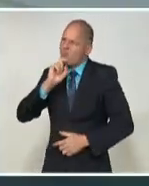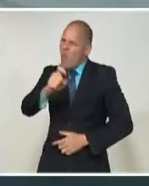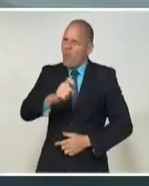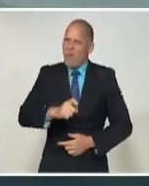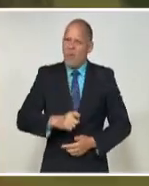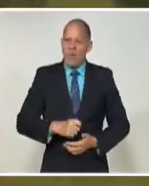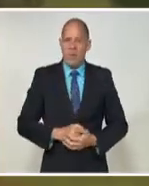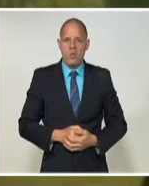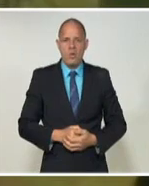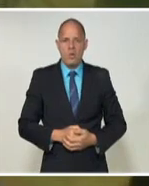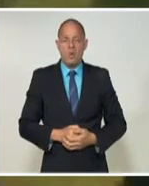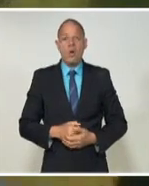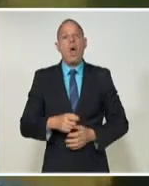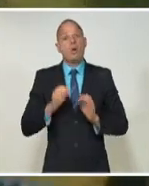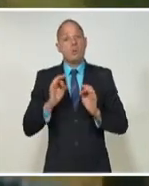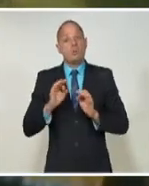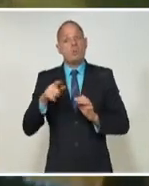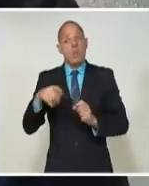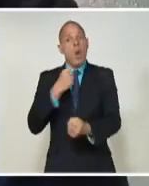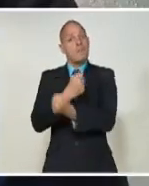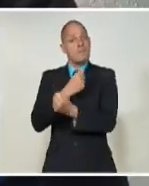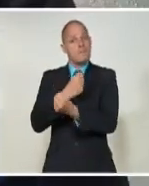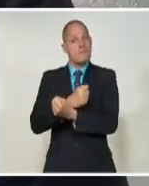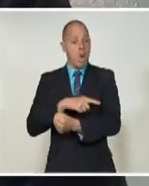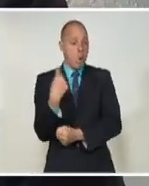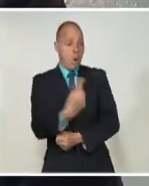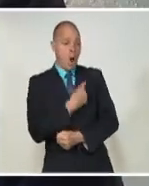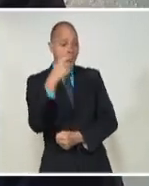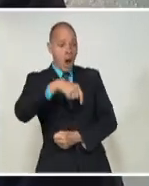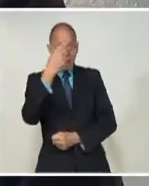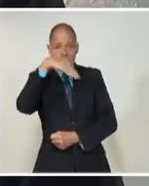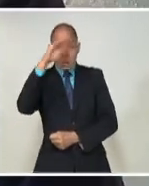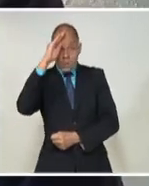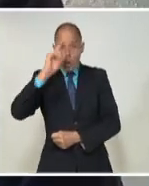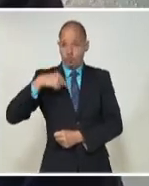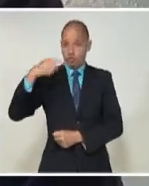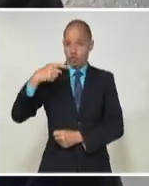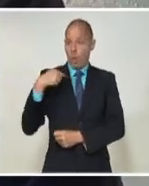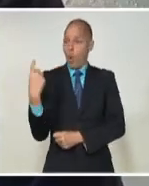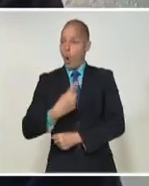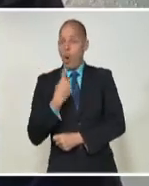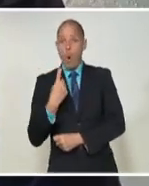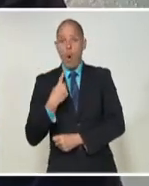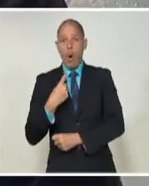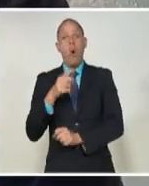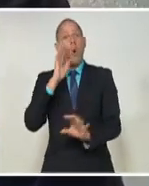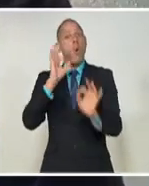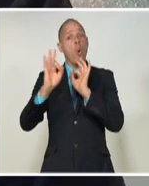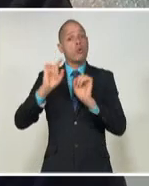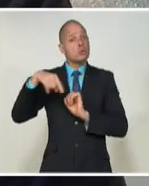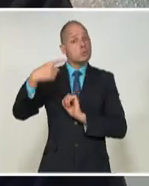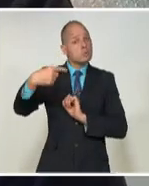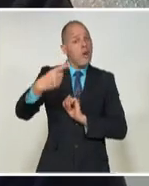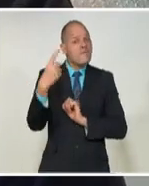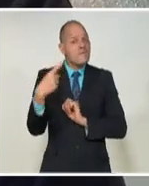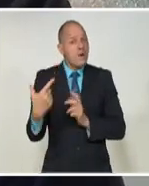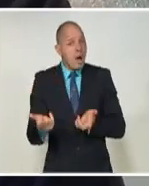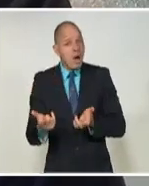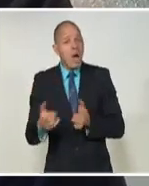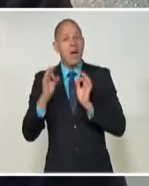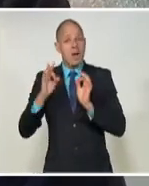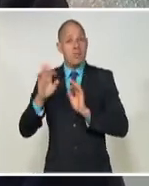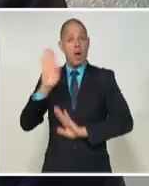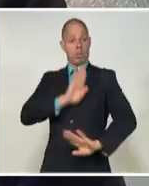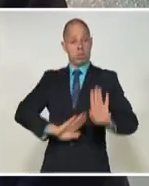enfrentando nosotros y el peligro real que nosotros corríamos todos los días. La importancia de no dejar un día de enfrentarse a ese